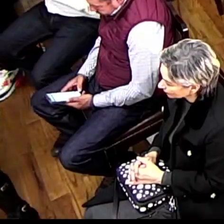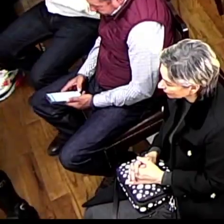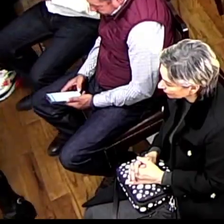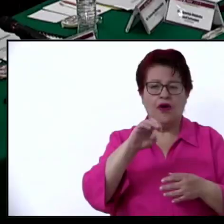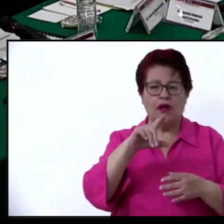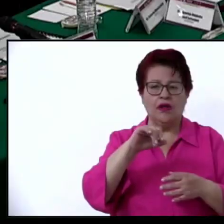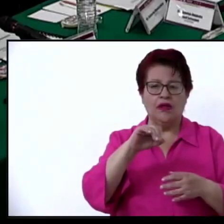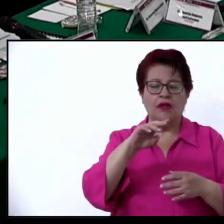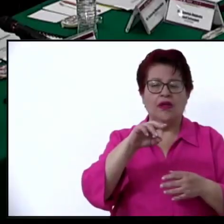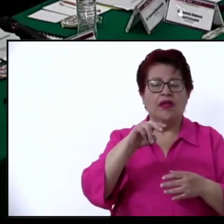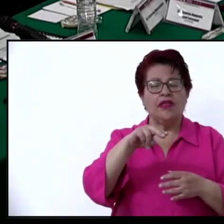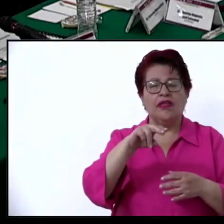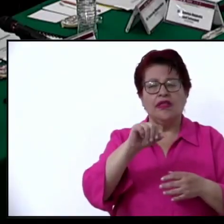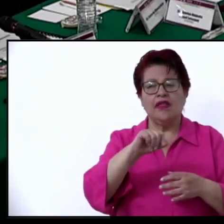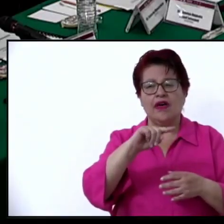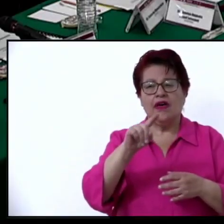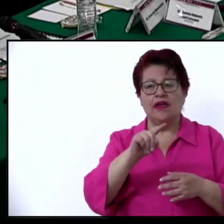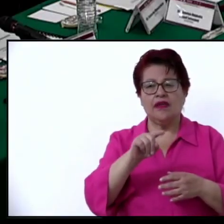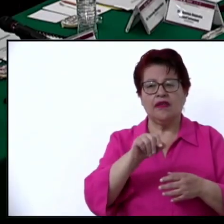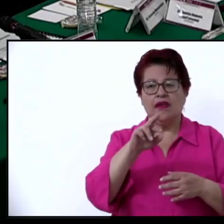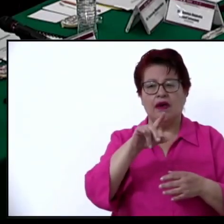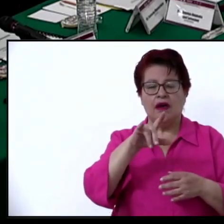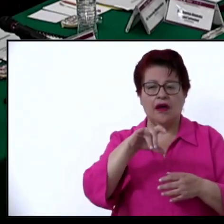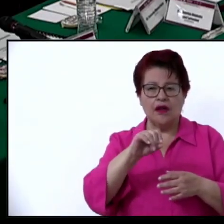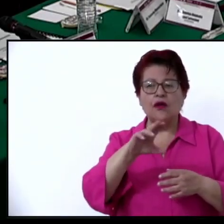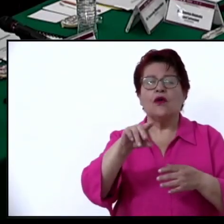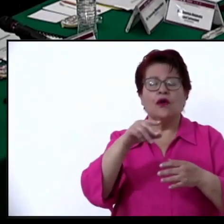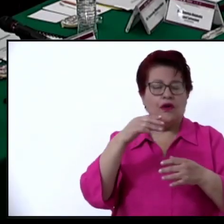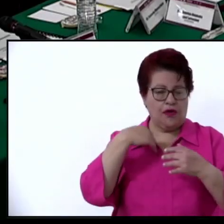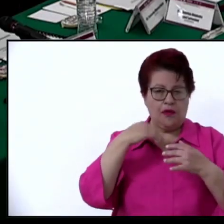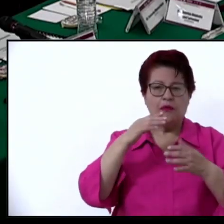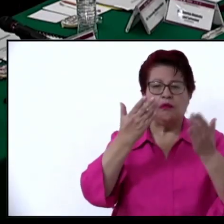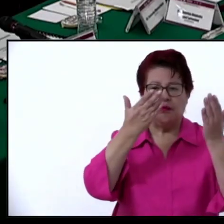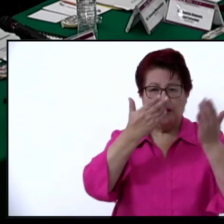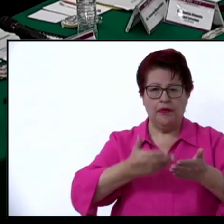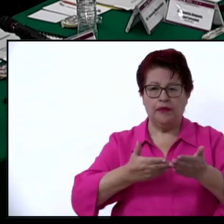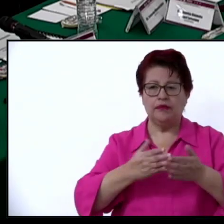Diputado Nazario Norberto Sánchez. Nazario Norberto, presente.